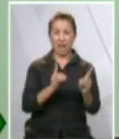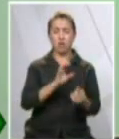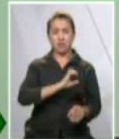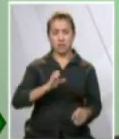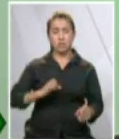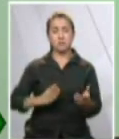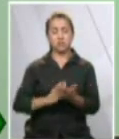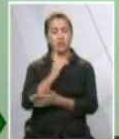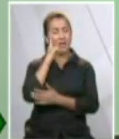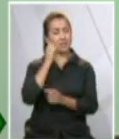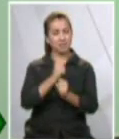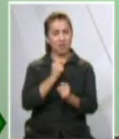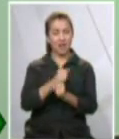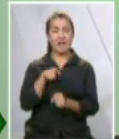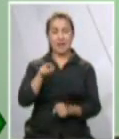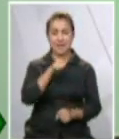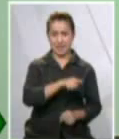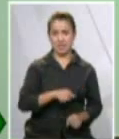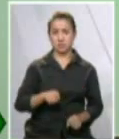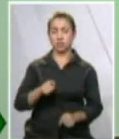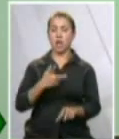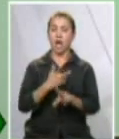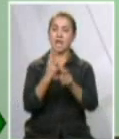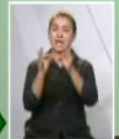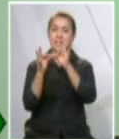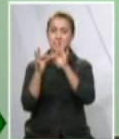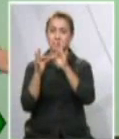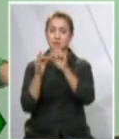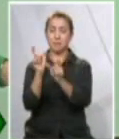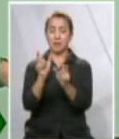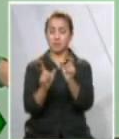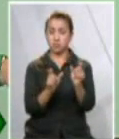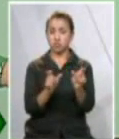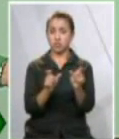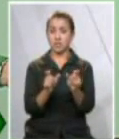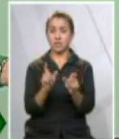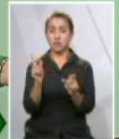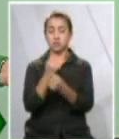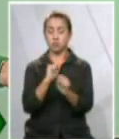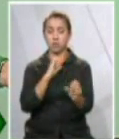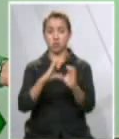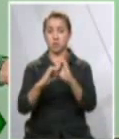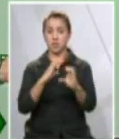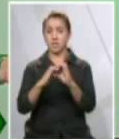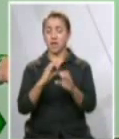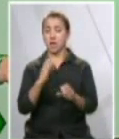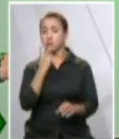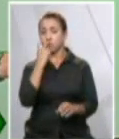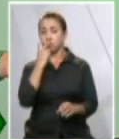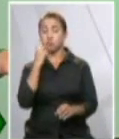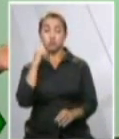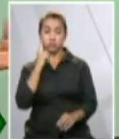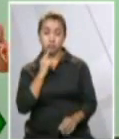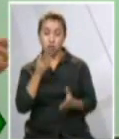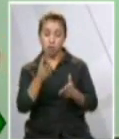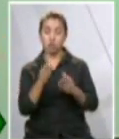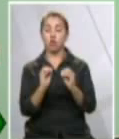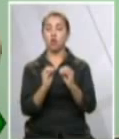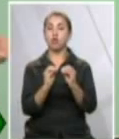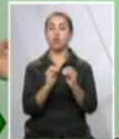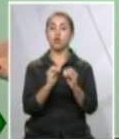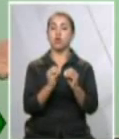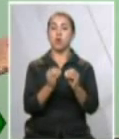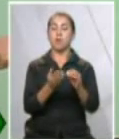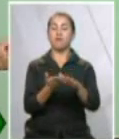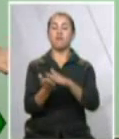en trabajar en eso, en tener desde intérpretes para las personas que no se pueden comunicar vía oral, hasta, no sé, hasta